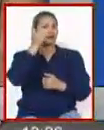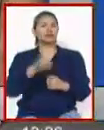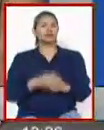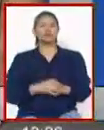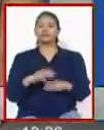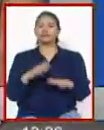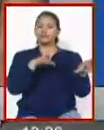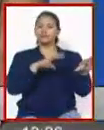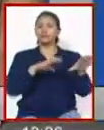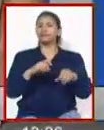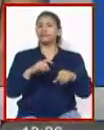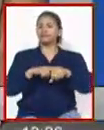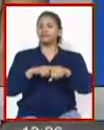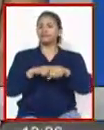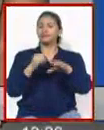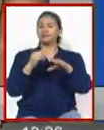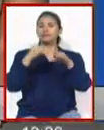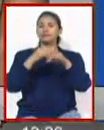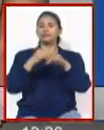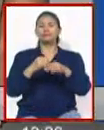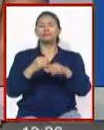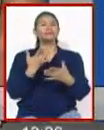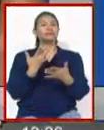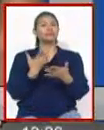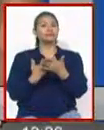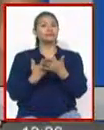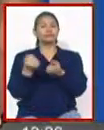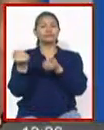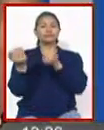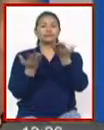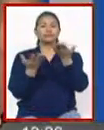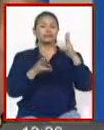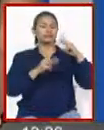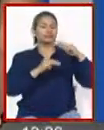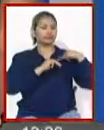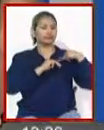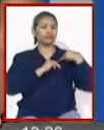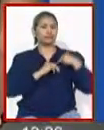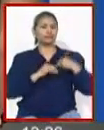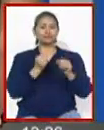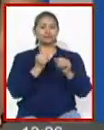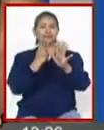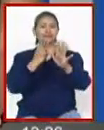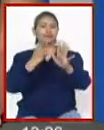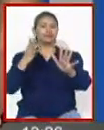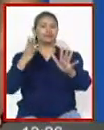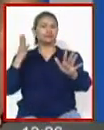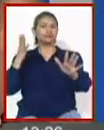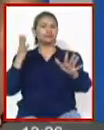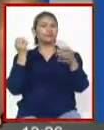a realizar la etapa de inscripción a los postulantes para el servicio premilitar. Hubieron largas filas